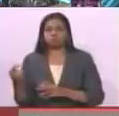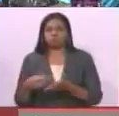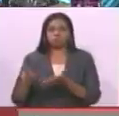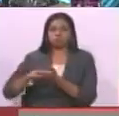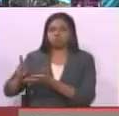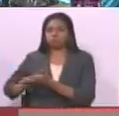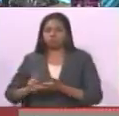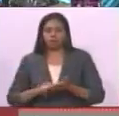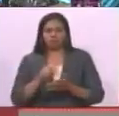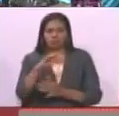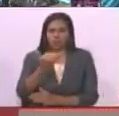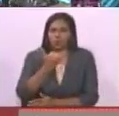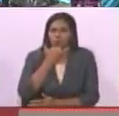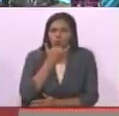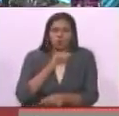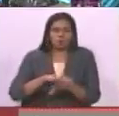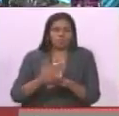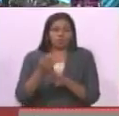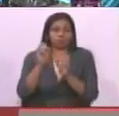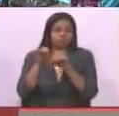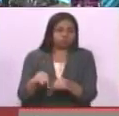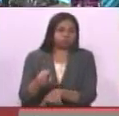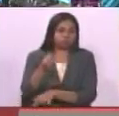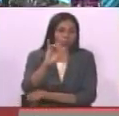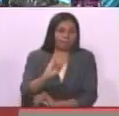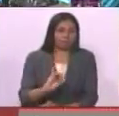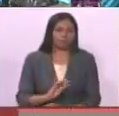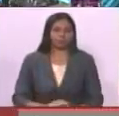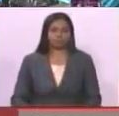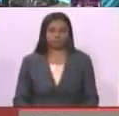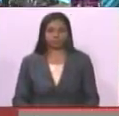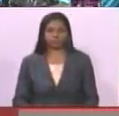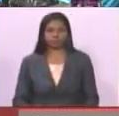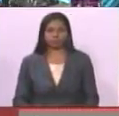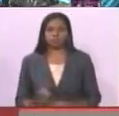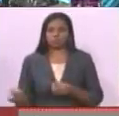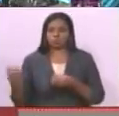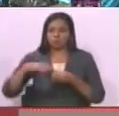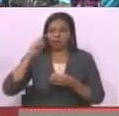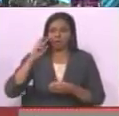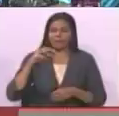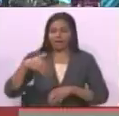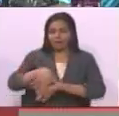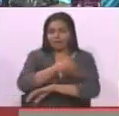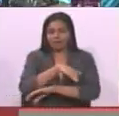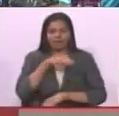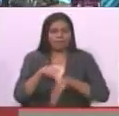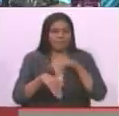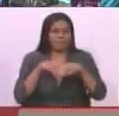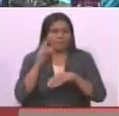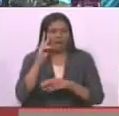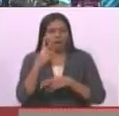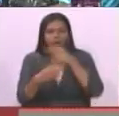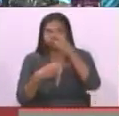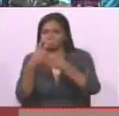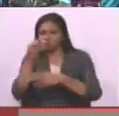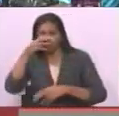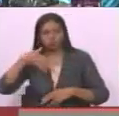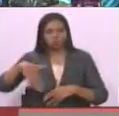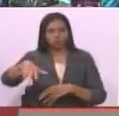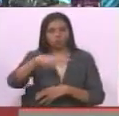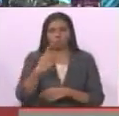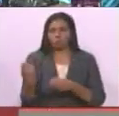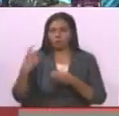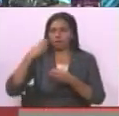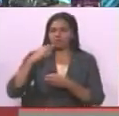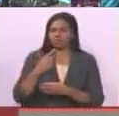usted está muy equivocado, por eso es que ha fracasado. Vénganse a patear las calles, vengan a ver al pueblo, vengan a